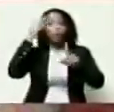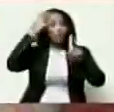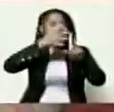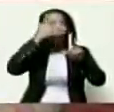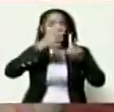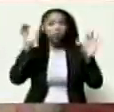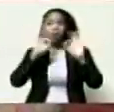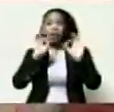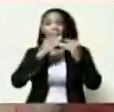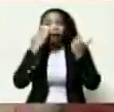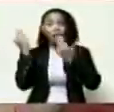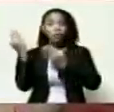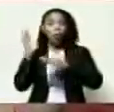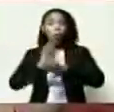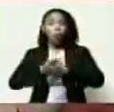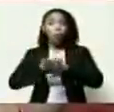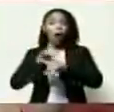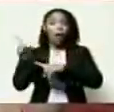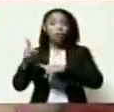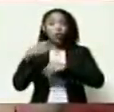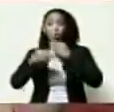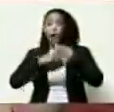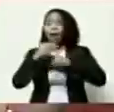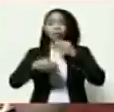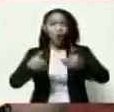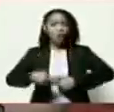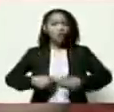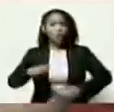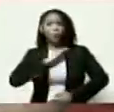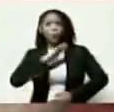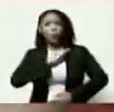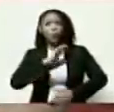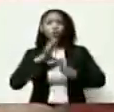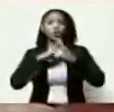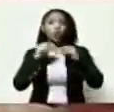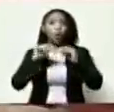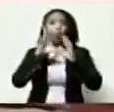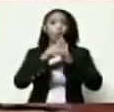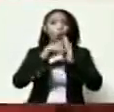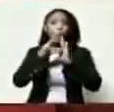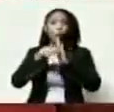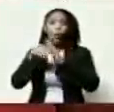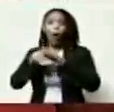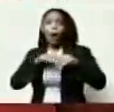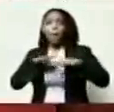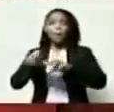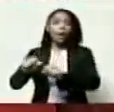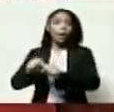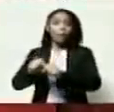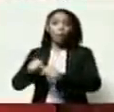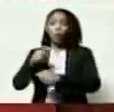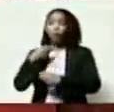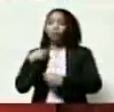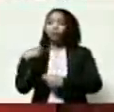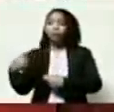eso. Porque ellos no han conseguido nada por esfuerzo propio. Todo se lo da siempre el imperialismo.